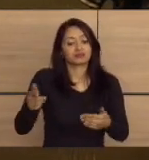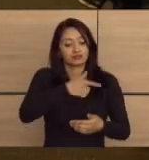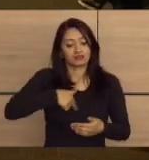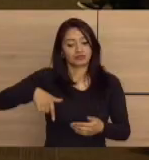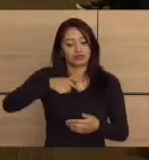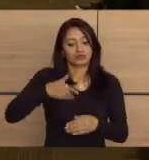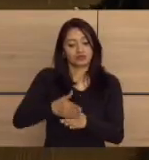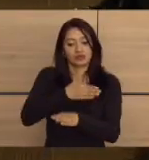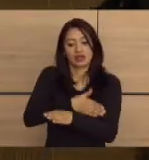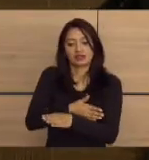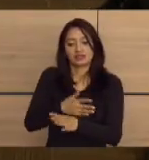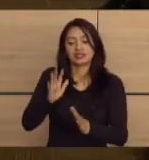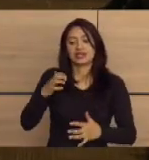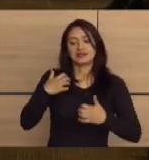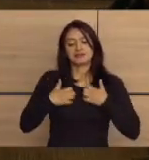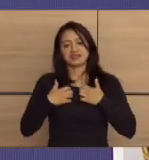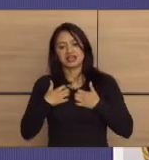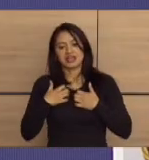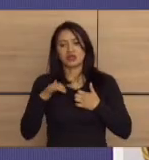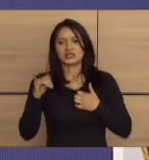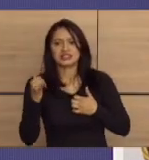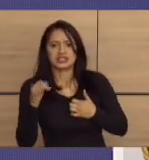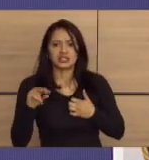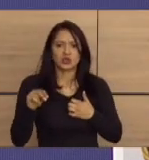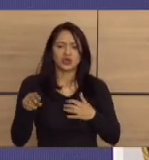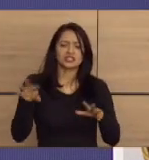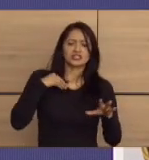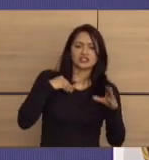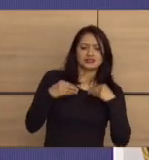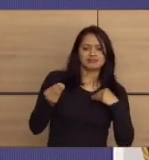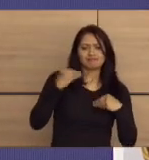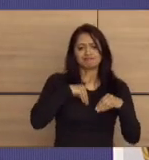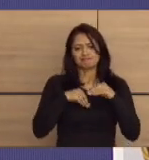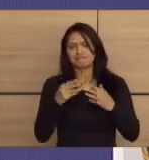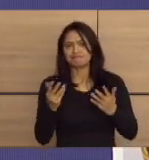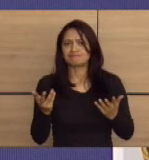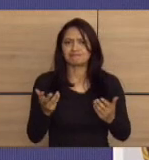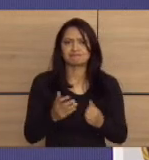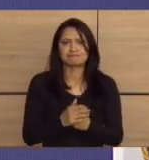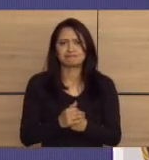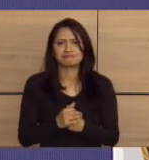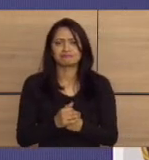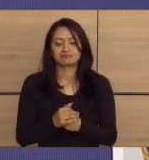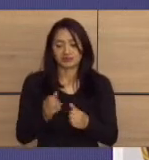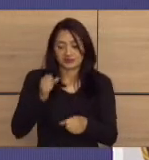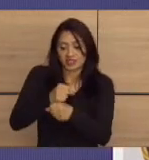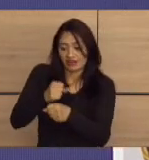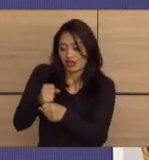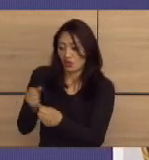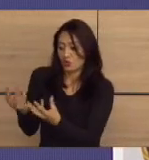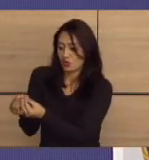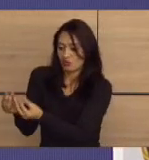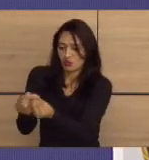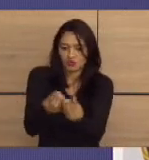nos copien o miedo a copiar, porque siempre estábamos, nunca como que pensábamos a trabajar en equipo, en el